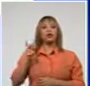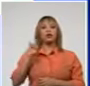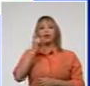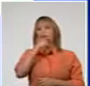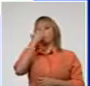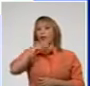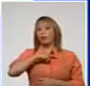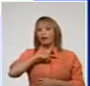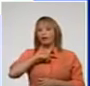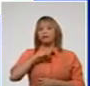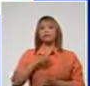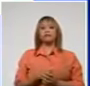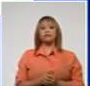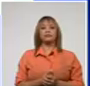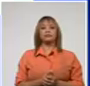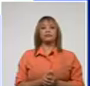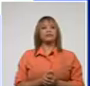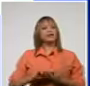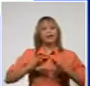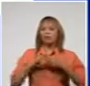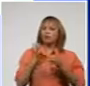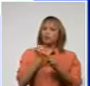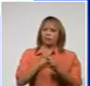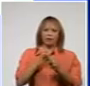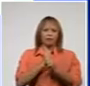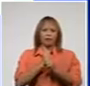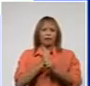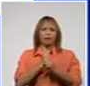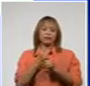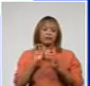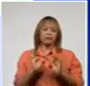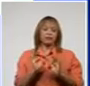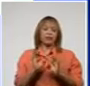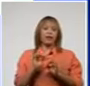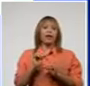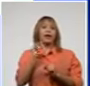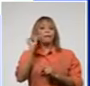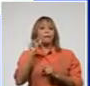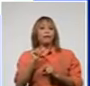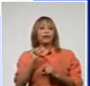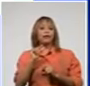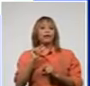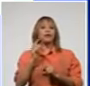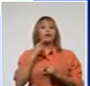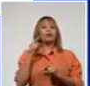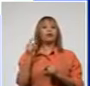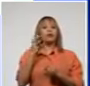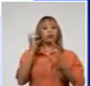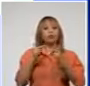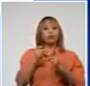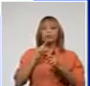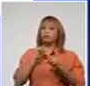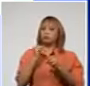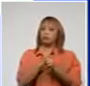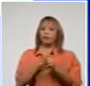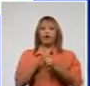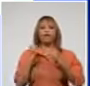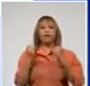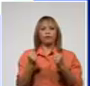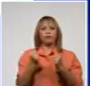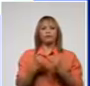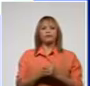Ávila, en los cuales en todo se trabaja, claro, es un número menor, pero se trabaja intensamente,